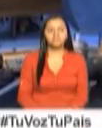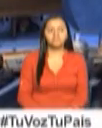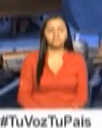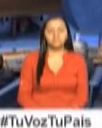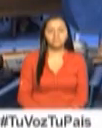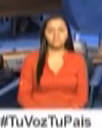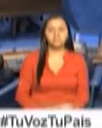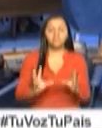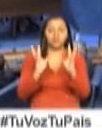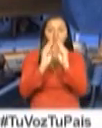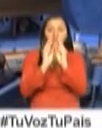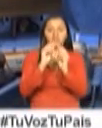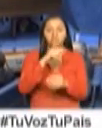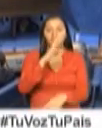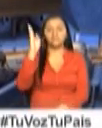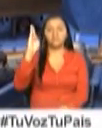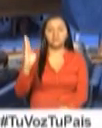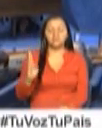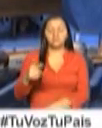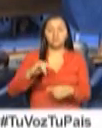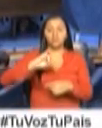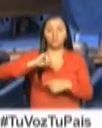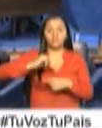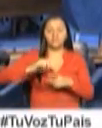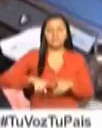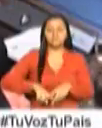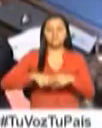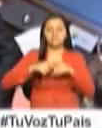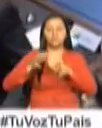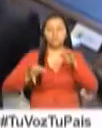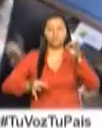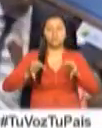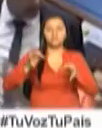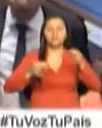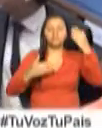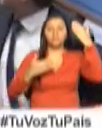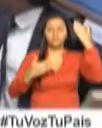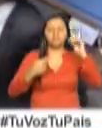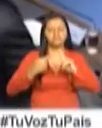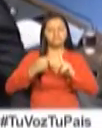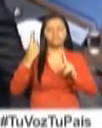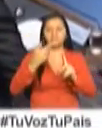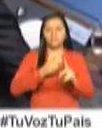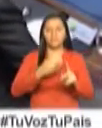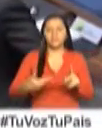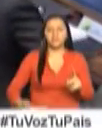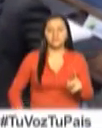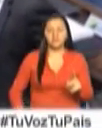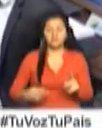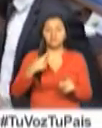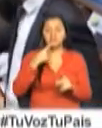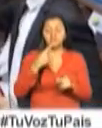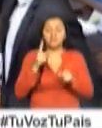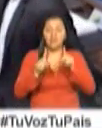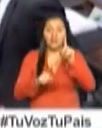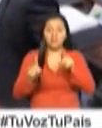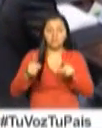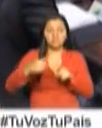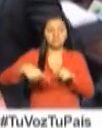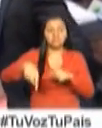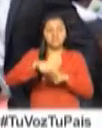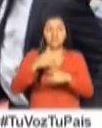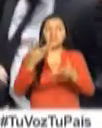El Senado de Brasil inició el jueves la última etapa del juicio político en contra de la presidenta Dilma Rousseff, que según todos los pronósticos